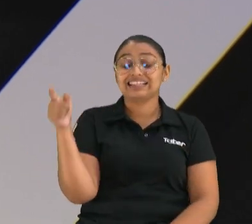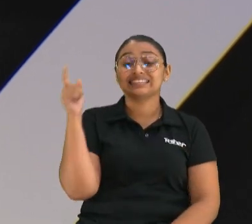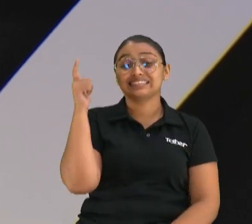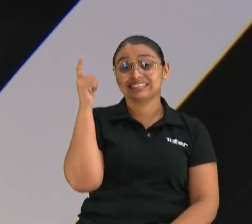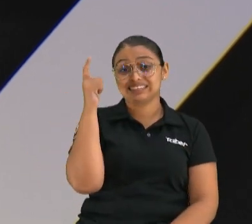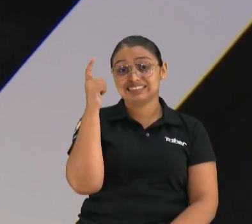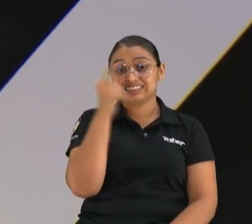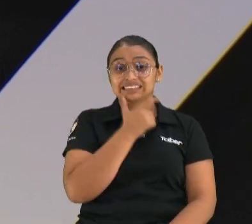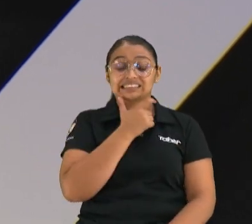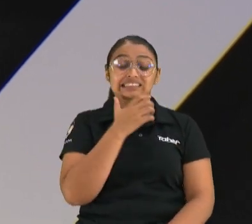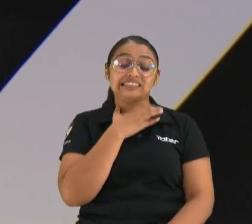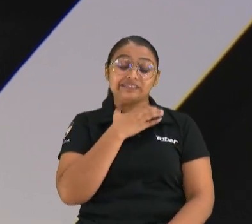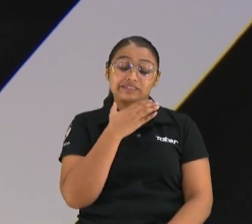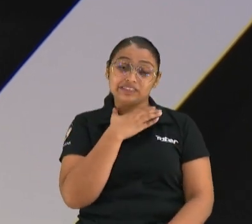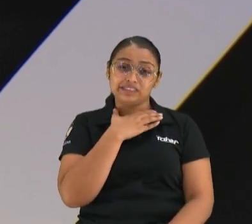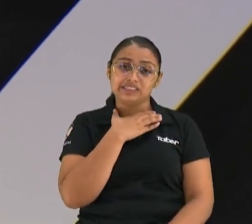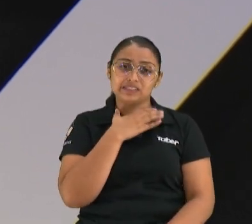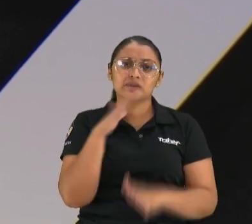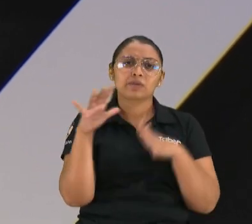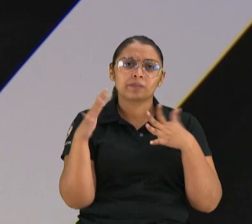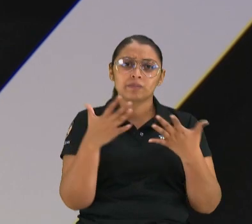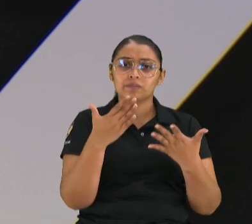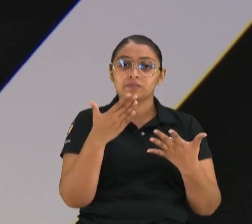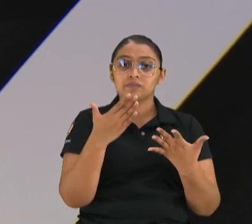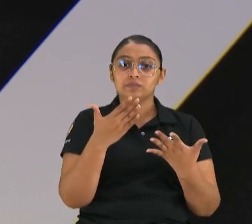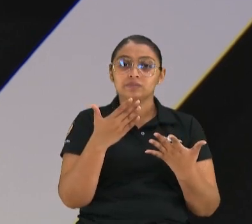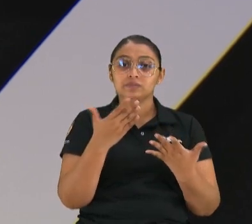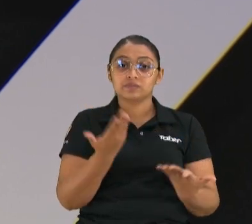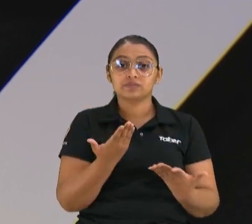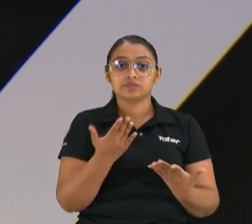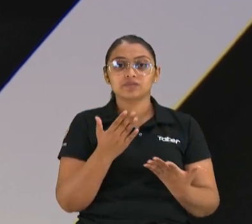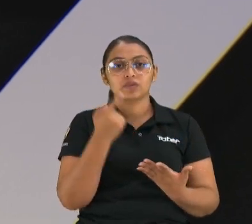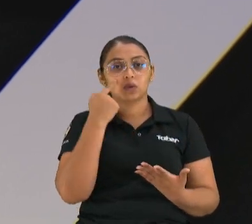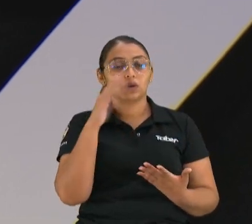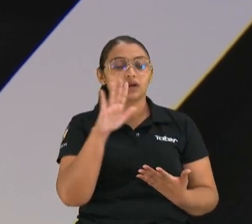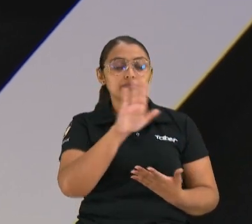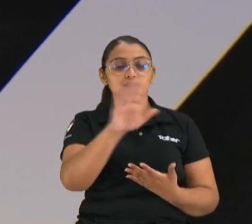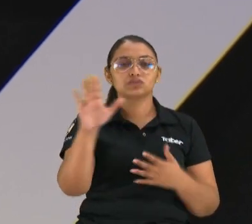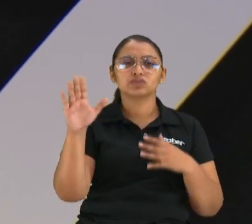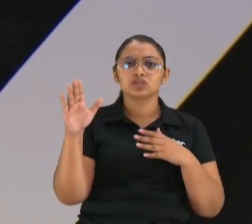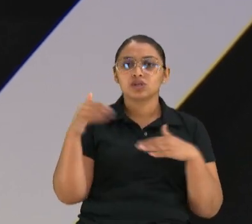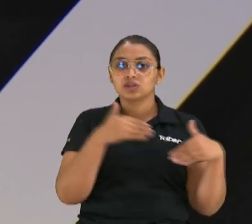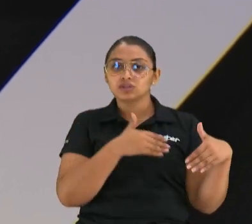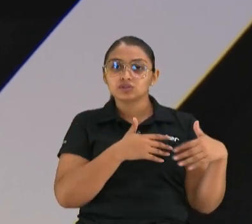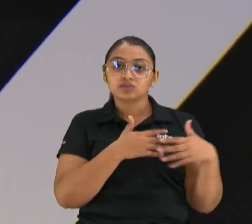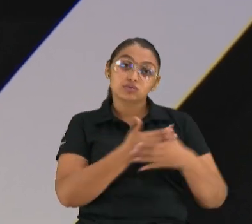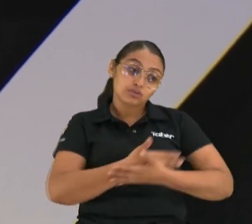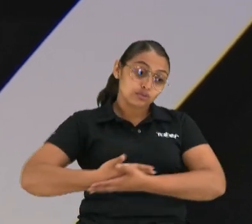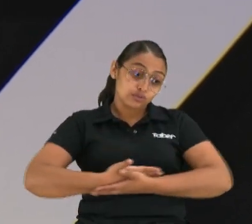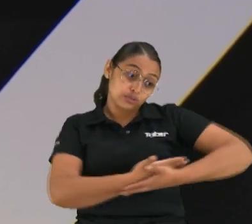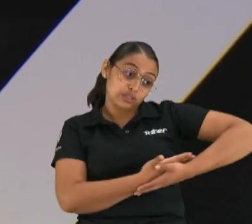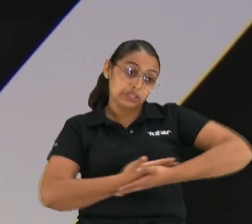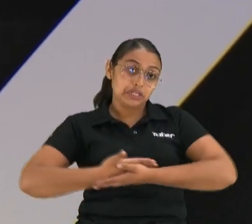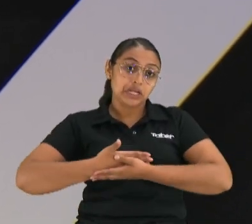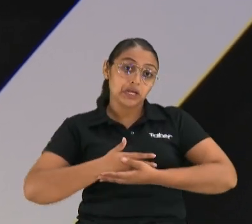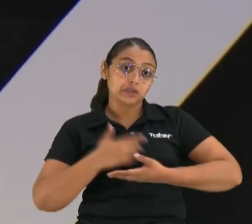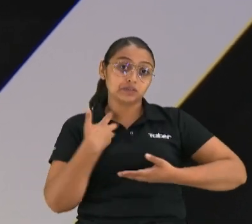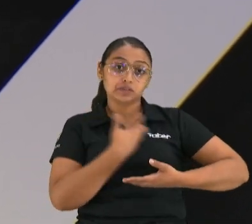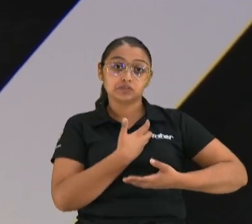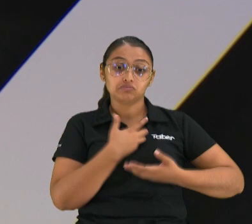y te diré Cómo terminas tus hijos no se perdieron porque son malos hijos se perdieron por las amistades que